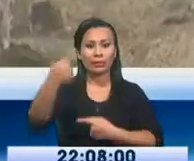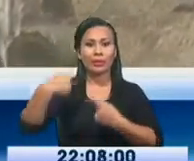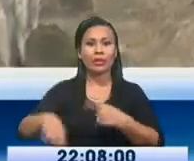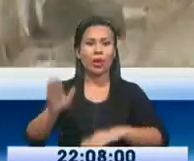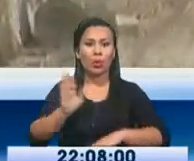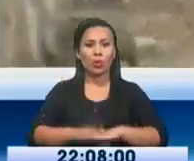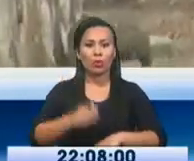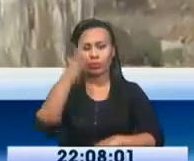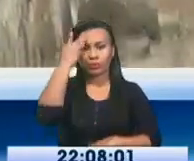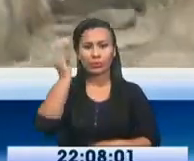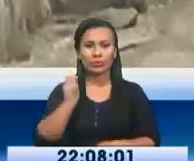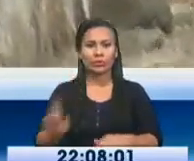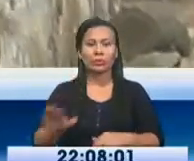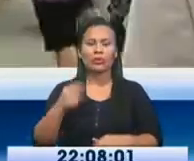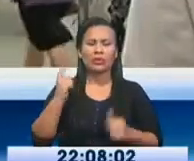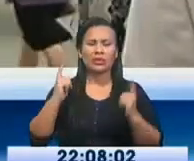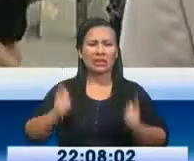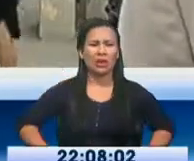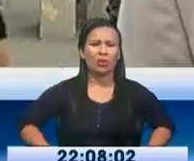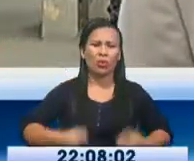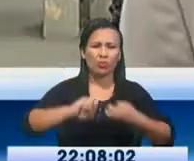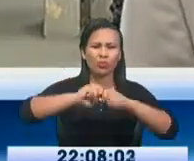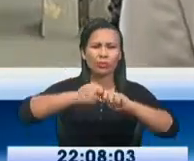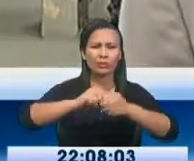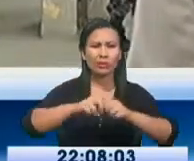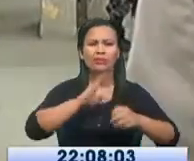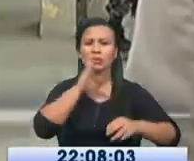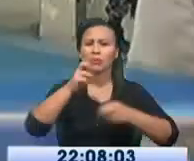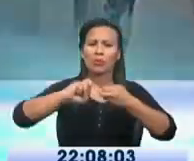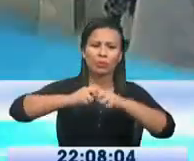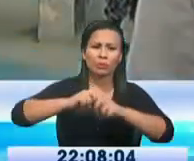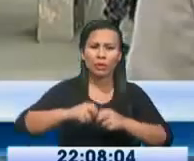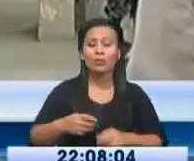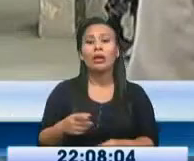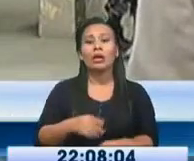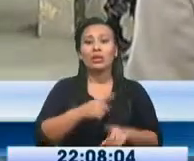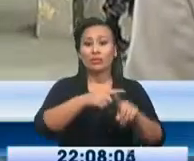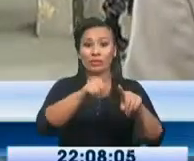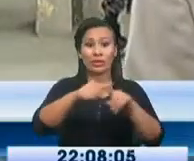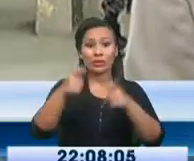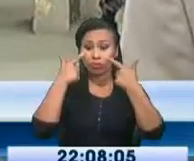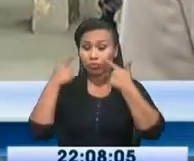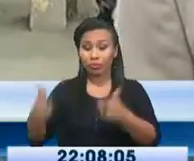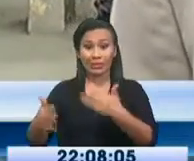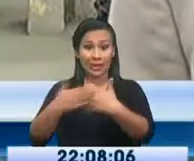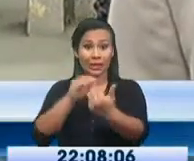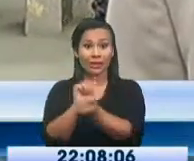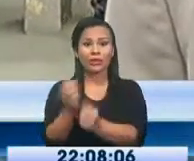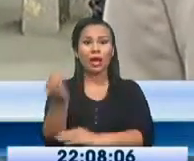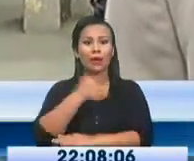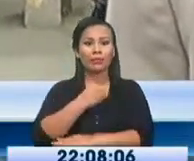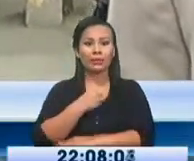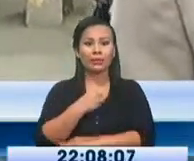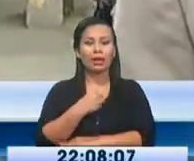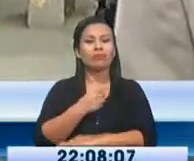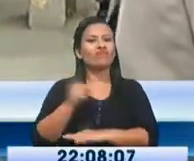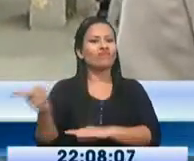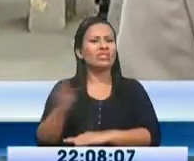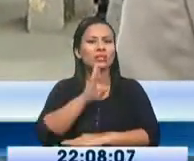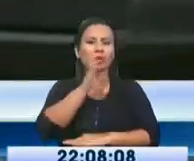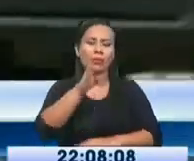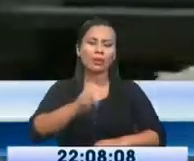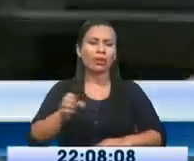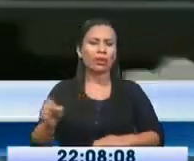acusando quebrantos en su salud. Según manifiesta guías penitenciarios, este ciudadano en su celda